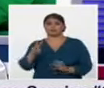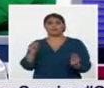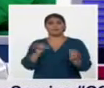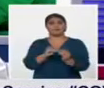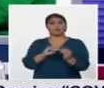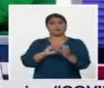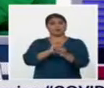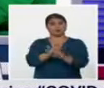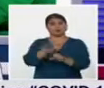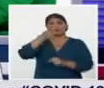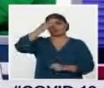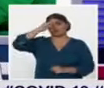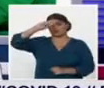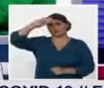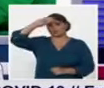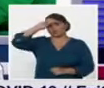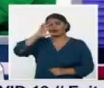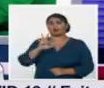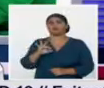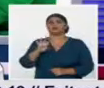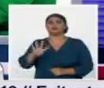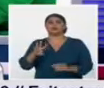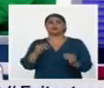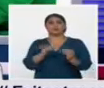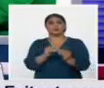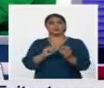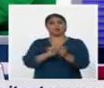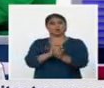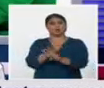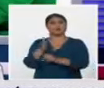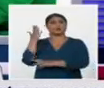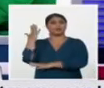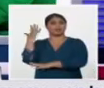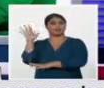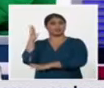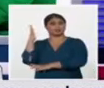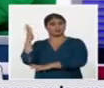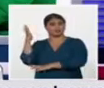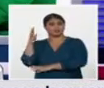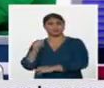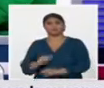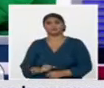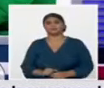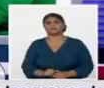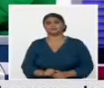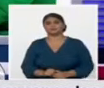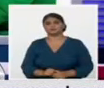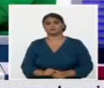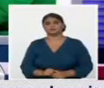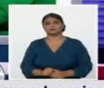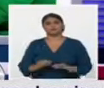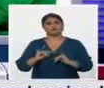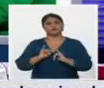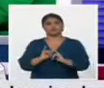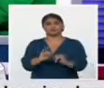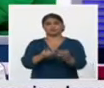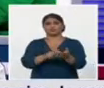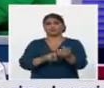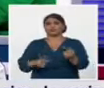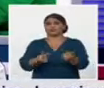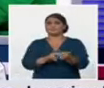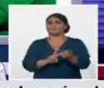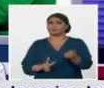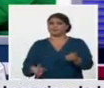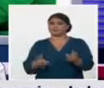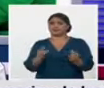importados. Y los 84 casos importados se corresponden con las provincias o pertenecen a las